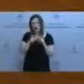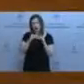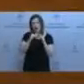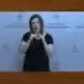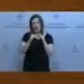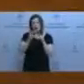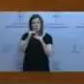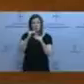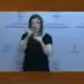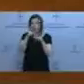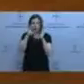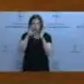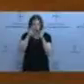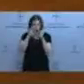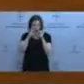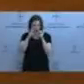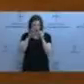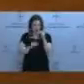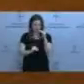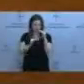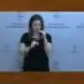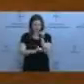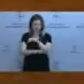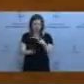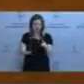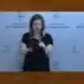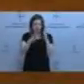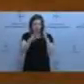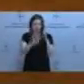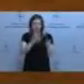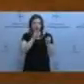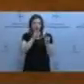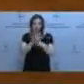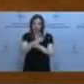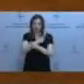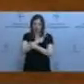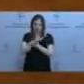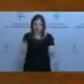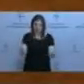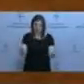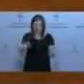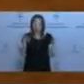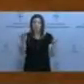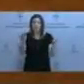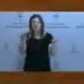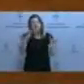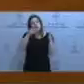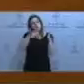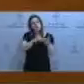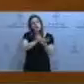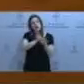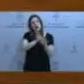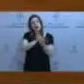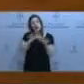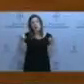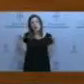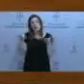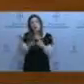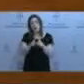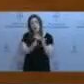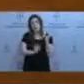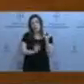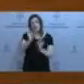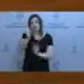un parámetro objetivo, el cual usted no ha querido nombrar. Hablaba usted de la reducción de las tasas de